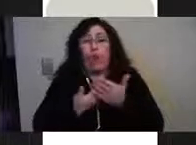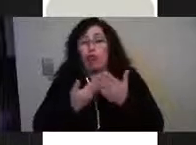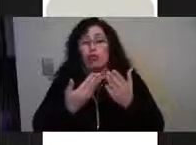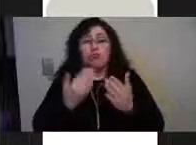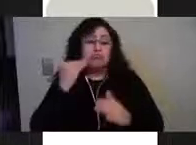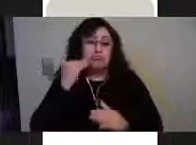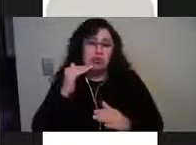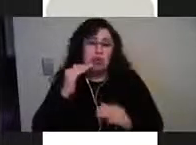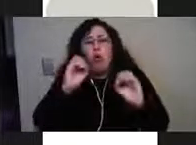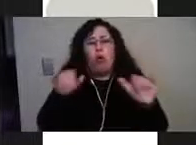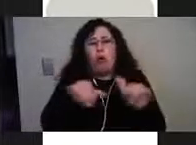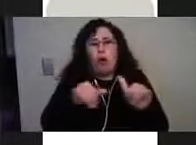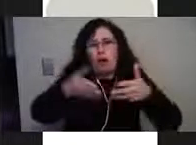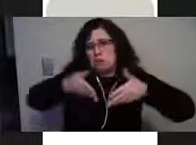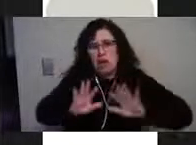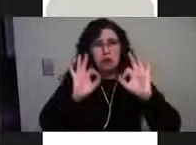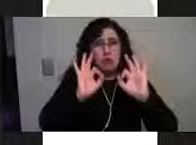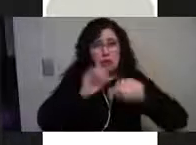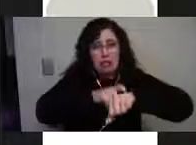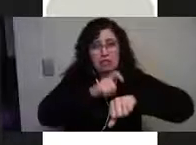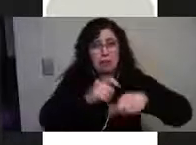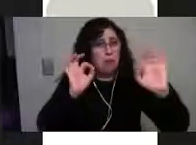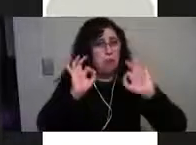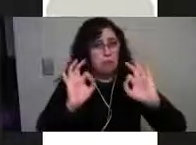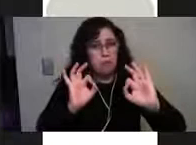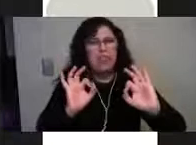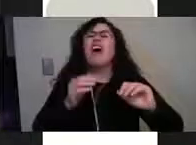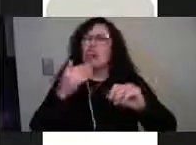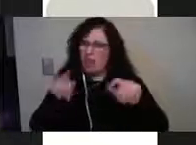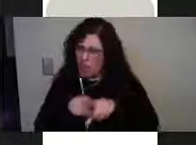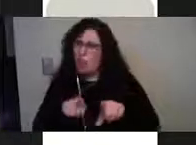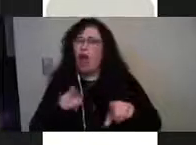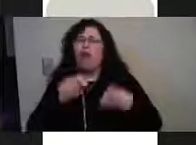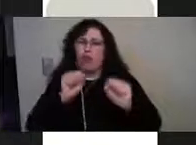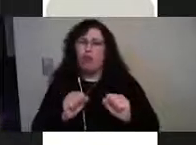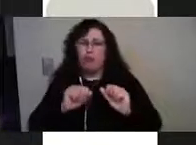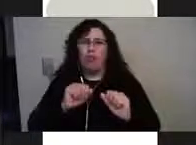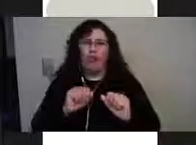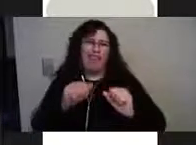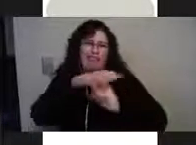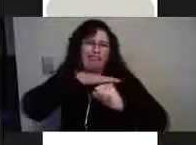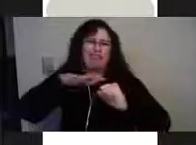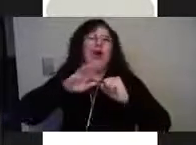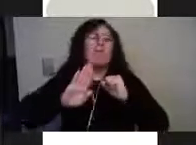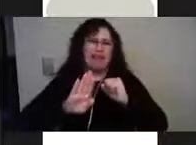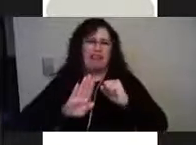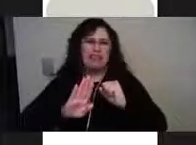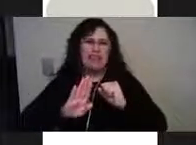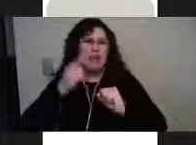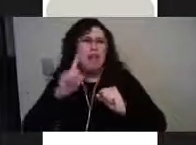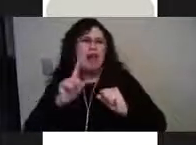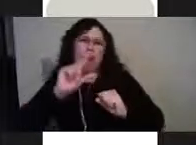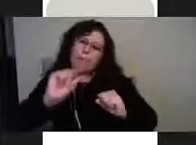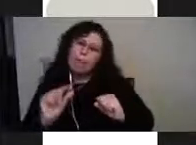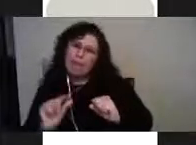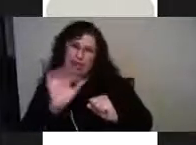pero lisa y llanamente tiene menor riesgo de poder desarrollarla, ¿ya? Clínicamente, las parálisis